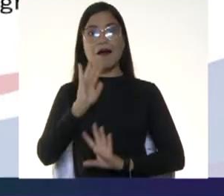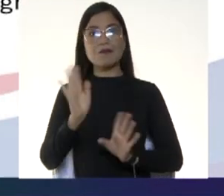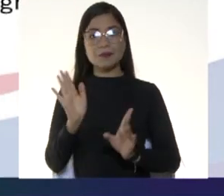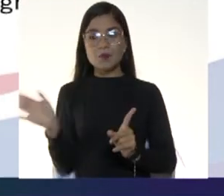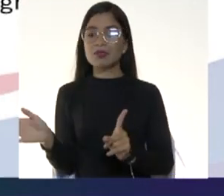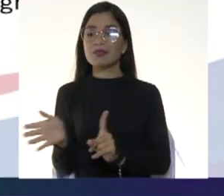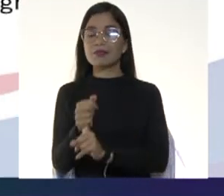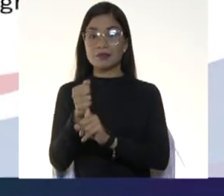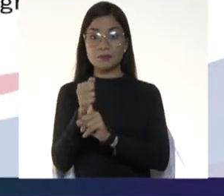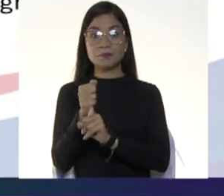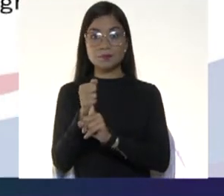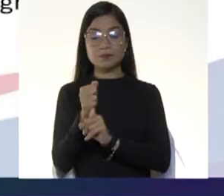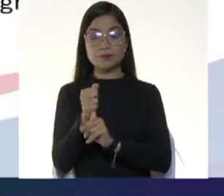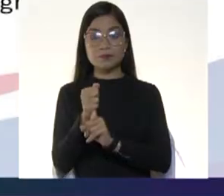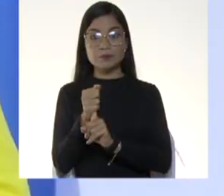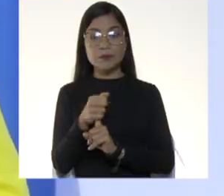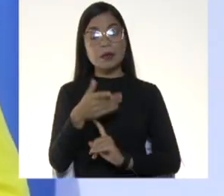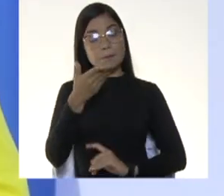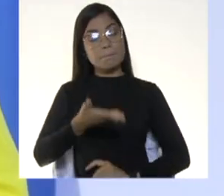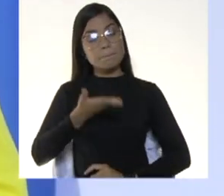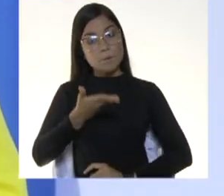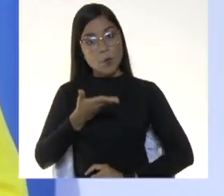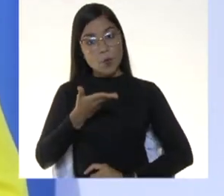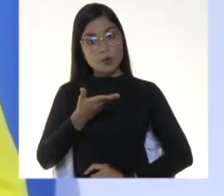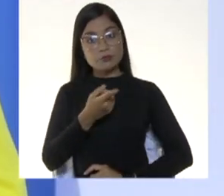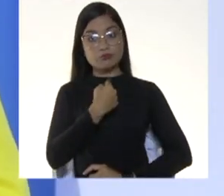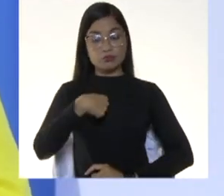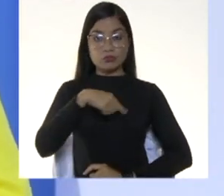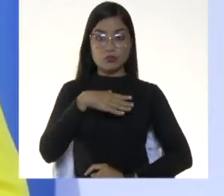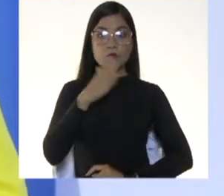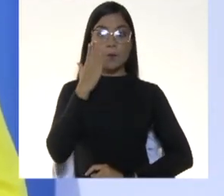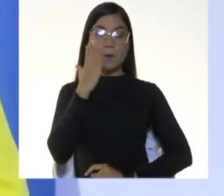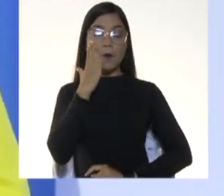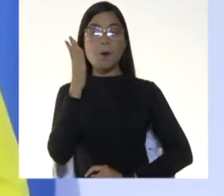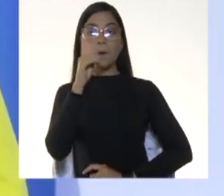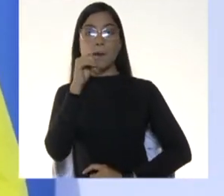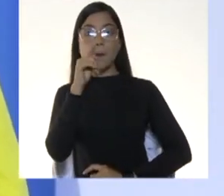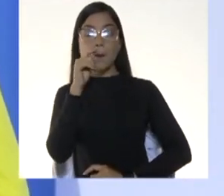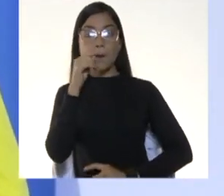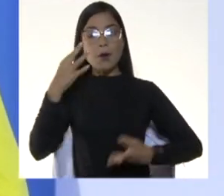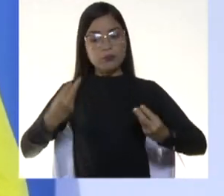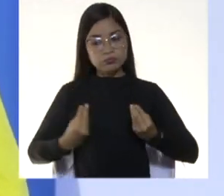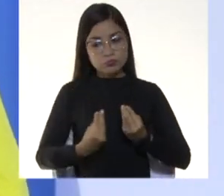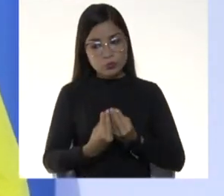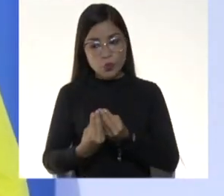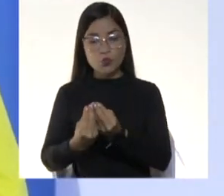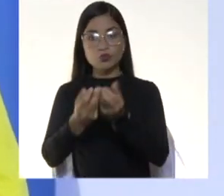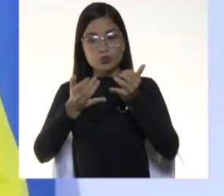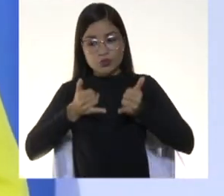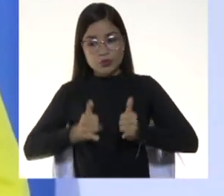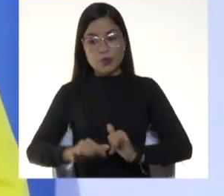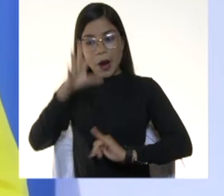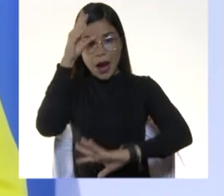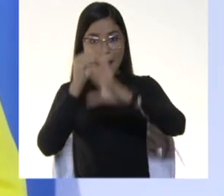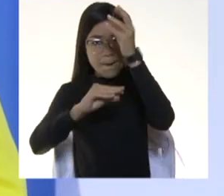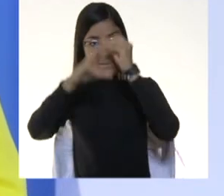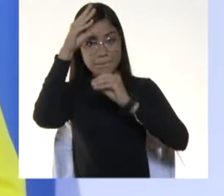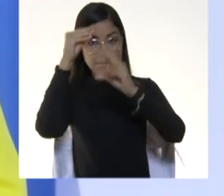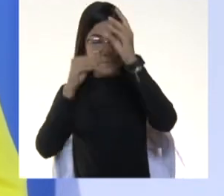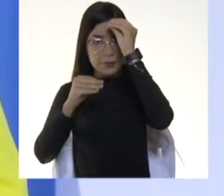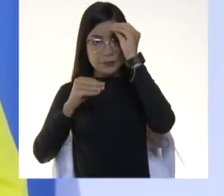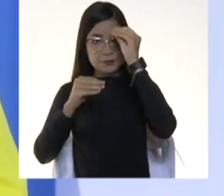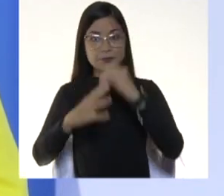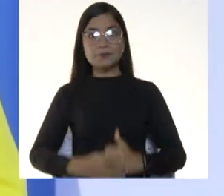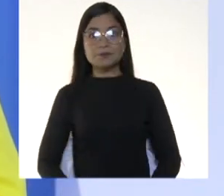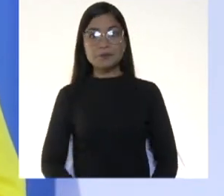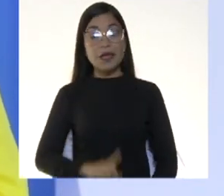estudiantes y participantes. Es por ello de vital importancia que disfrutemos el aprender junto a ellos, de la misma manera que nos